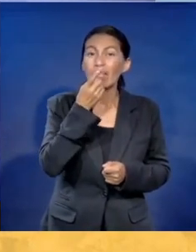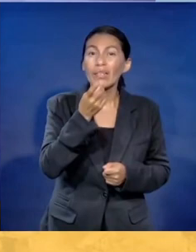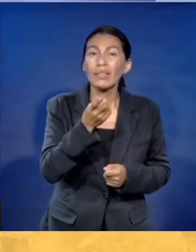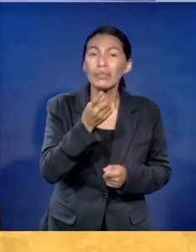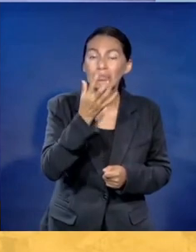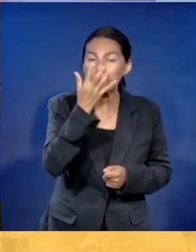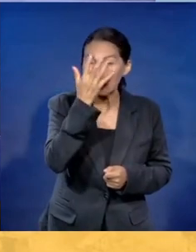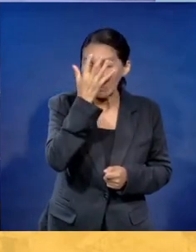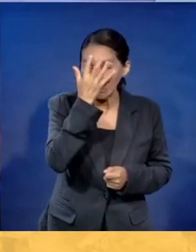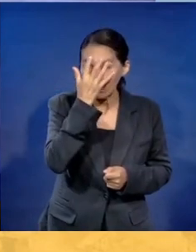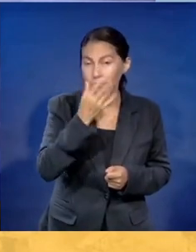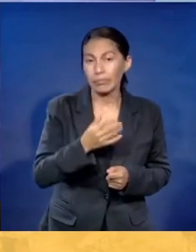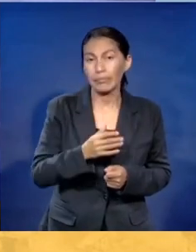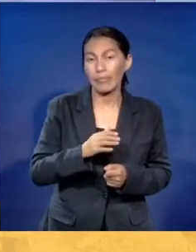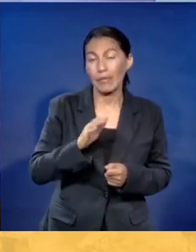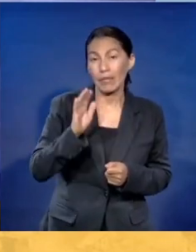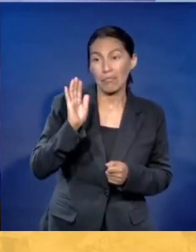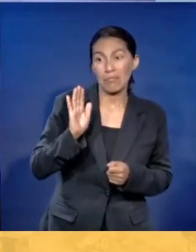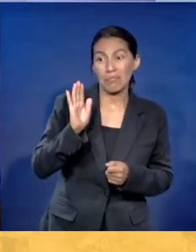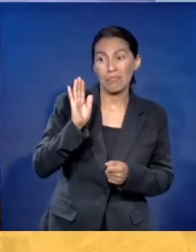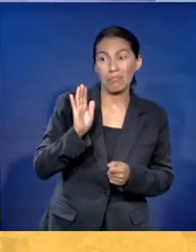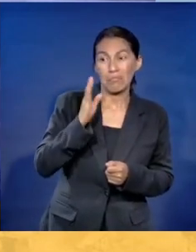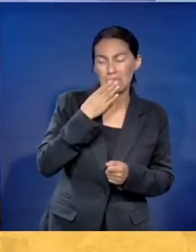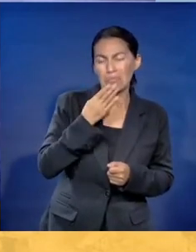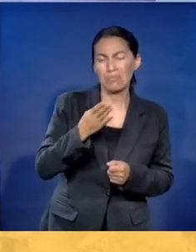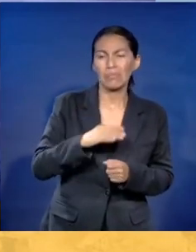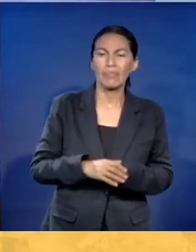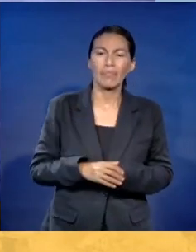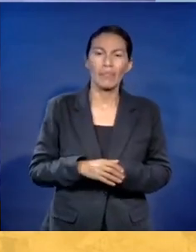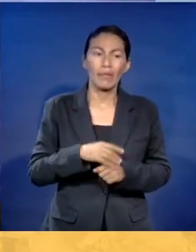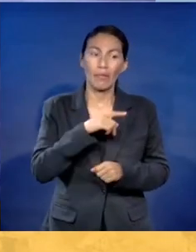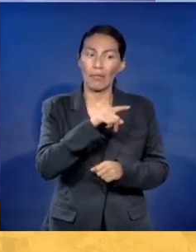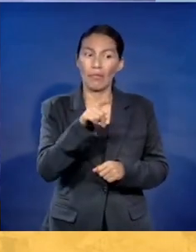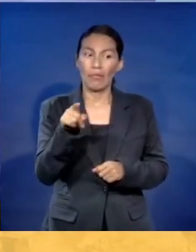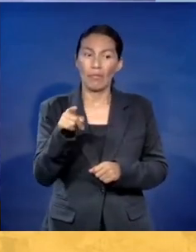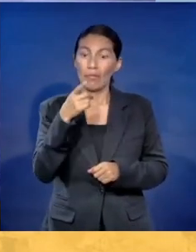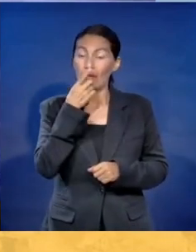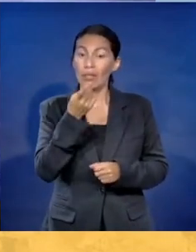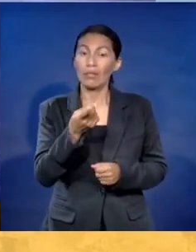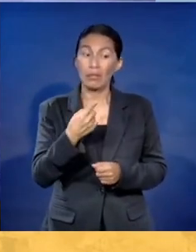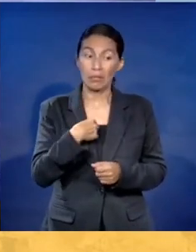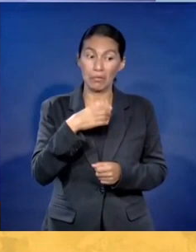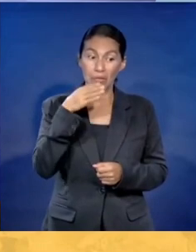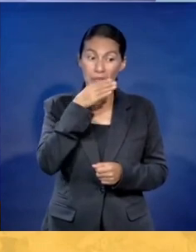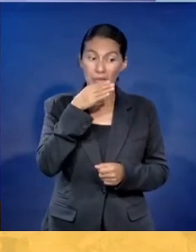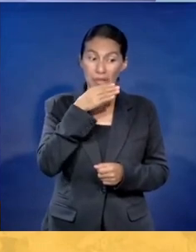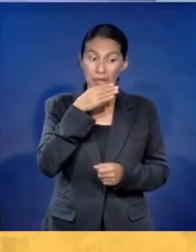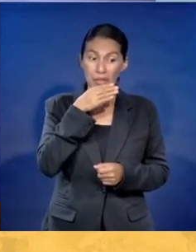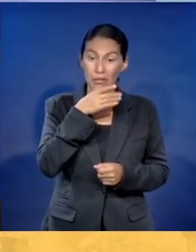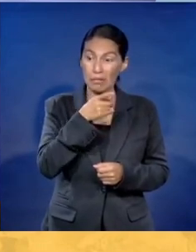fingiendo que todo está bien pero no se animan a decir porque aquí van a pensar qué van a decir si somos cristianos